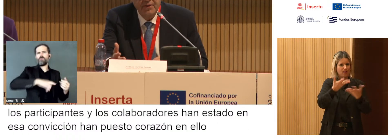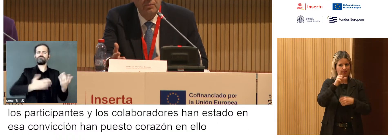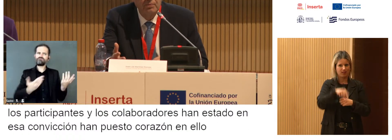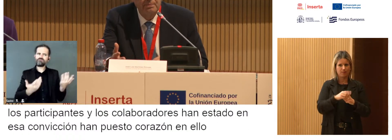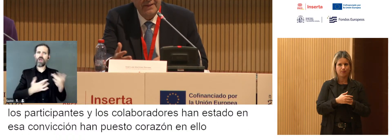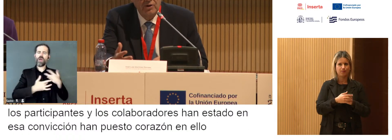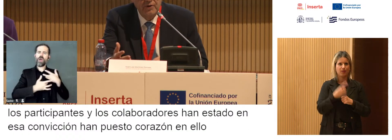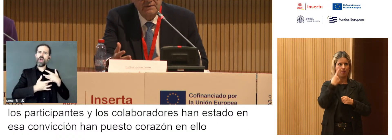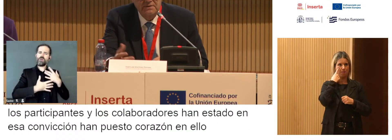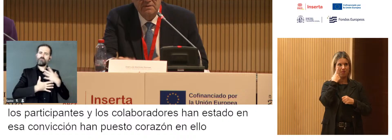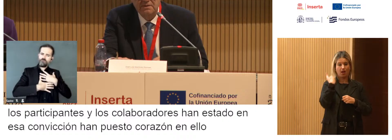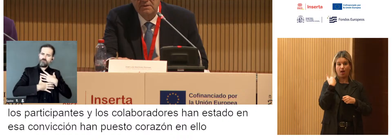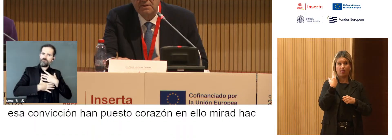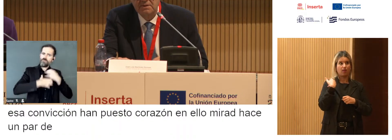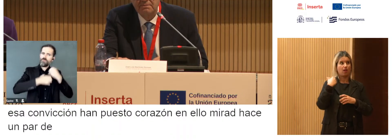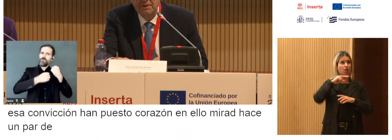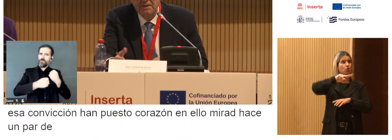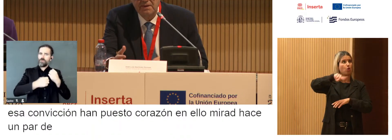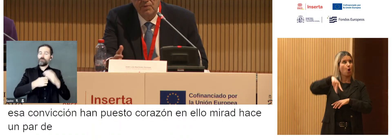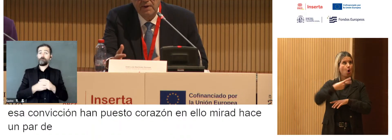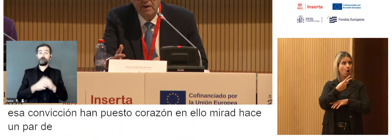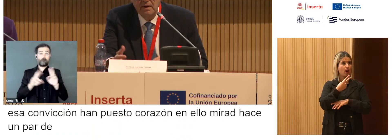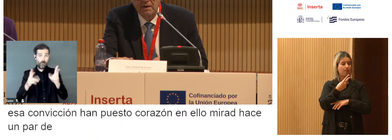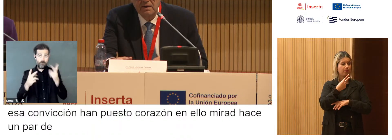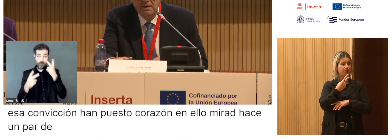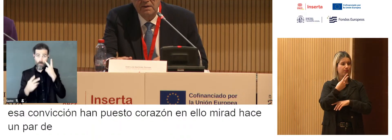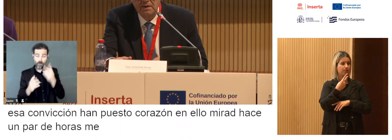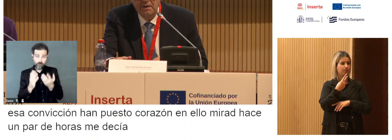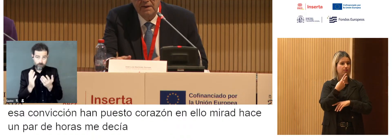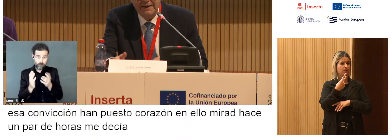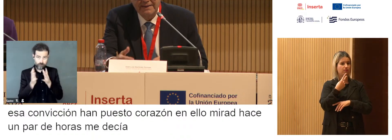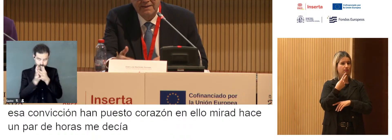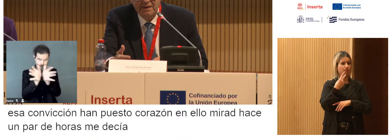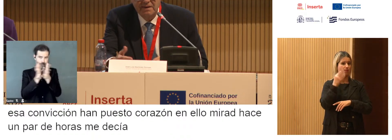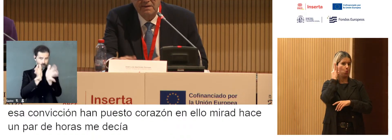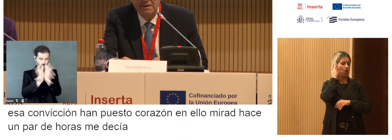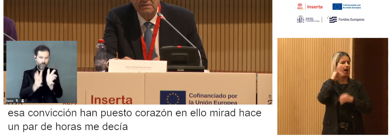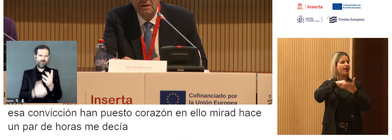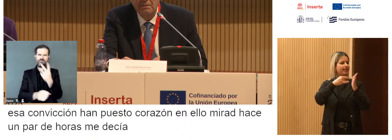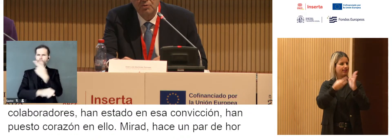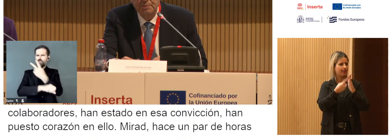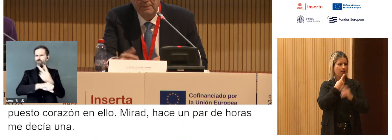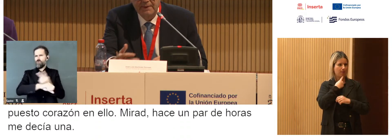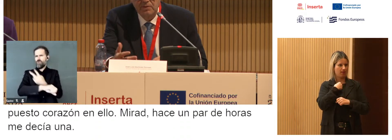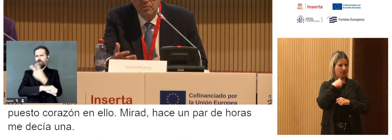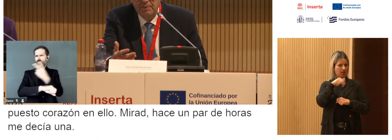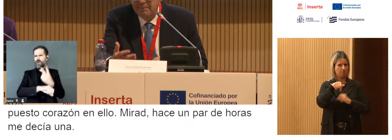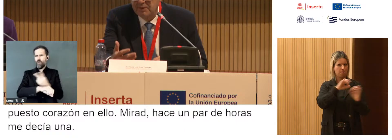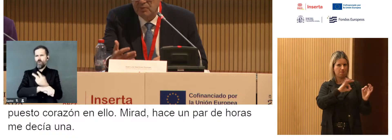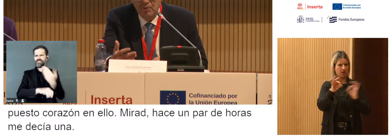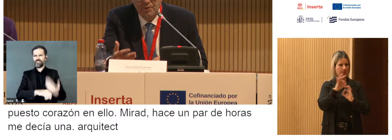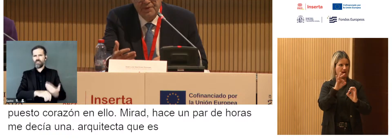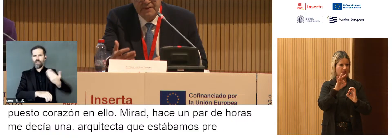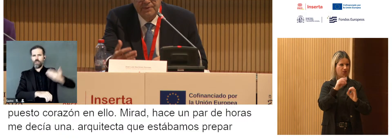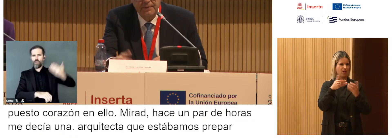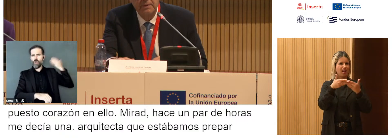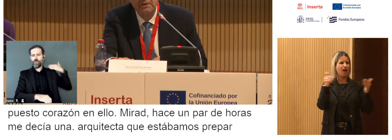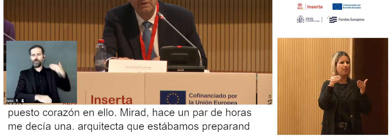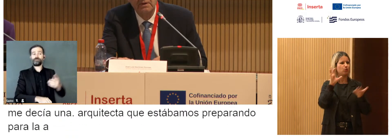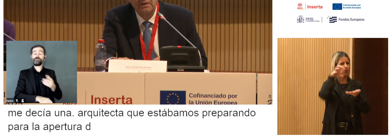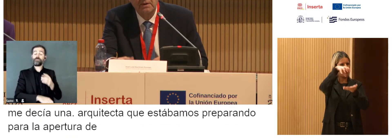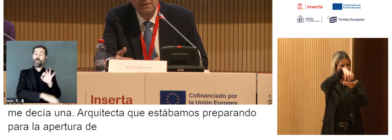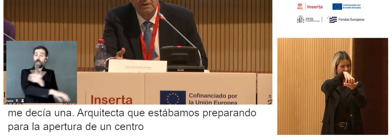Mirad, hace un par de horas me decía una arquitecta que estamos preparando para la apertura de un